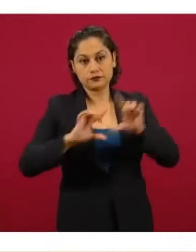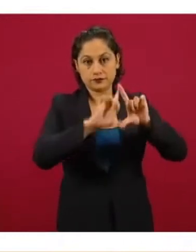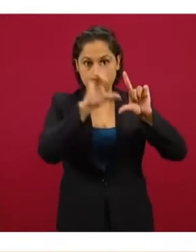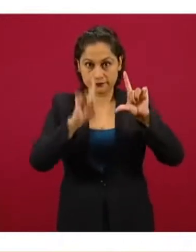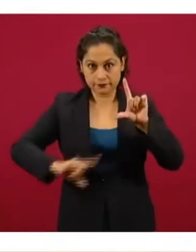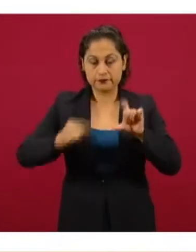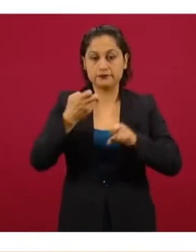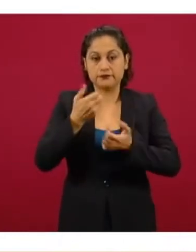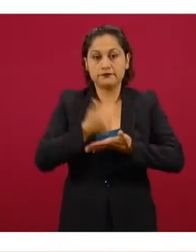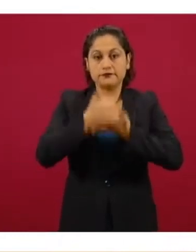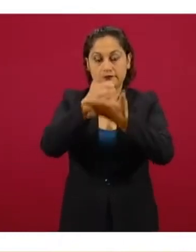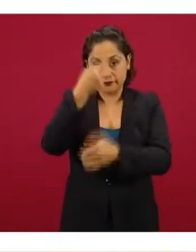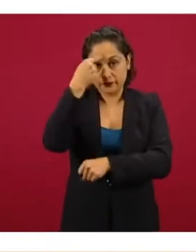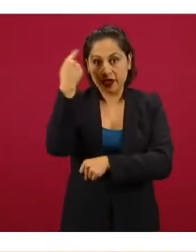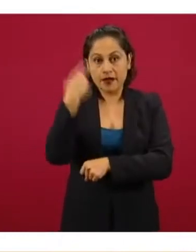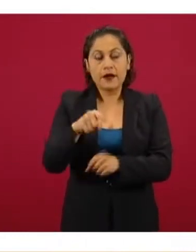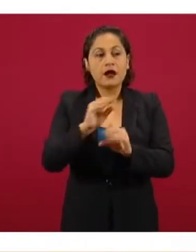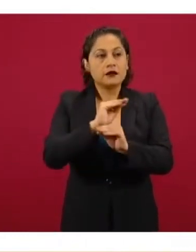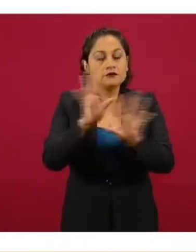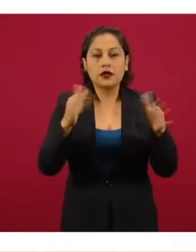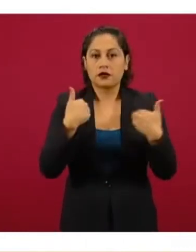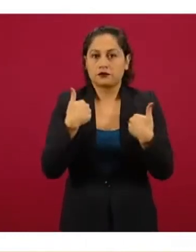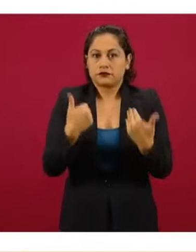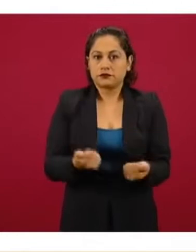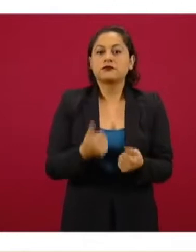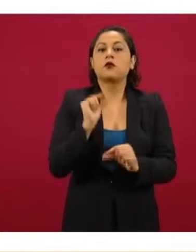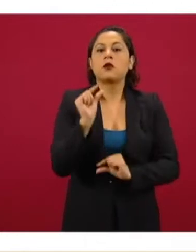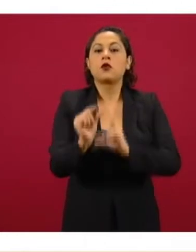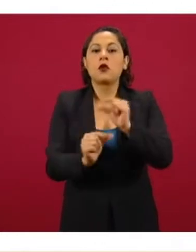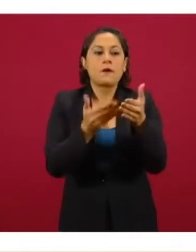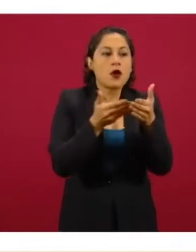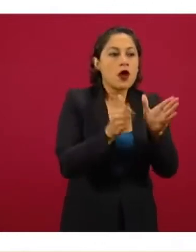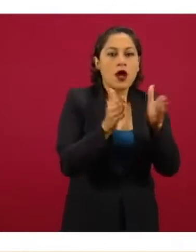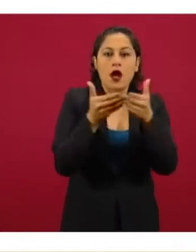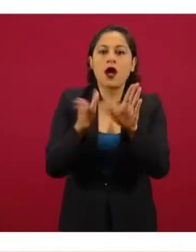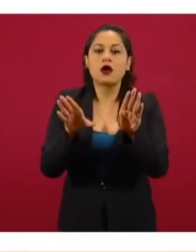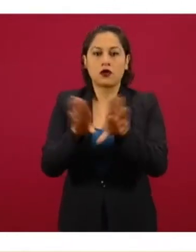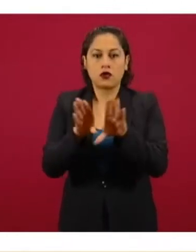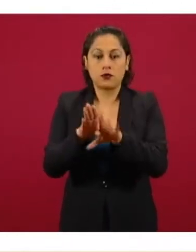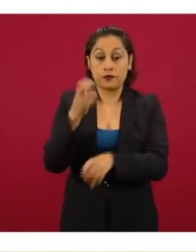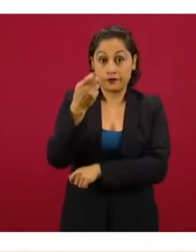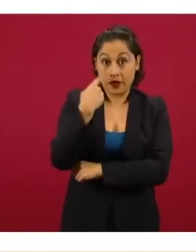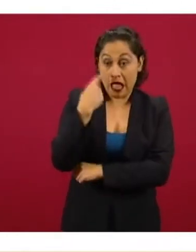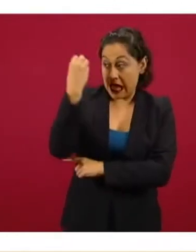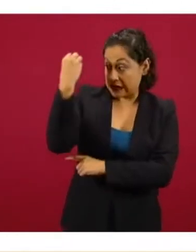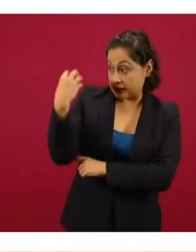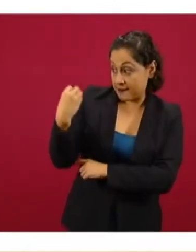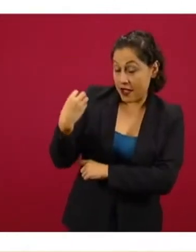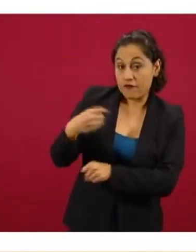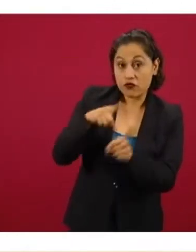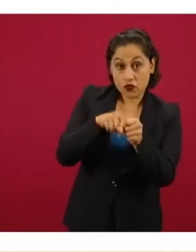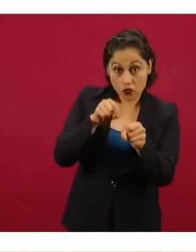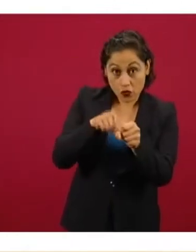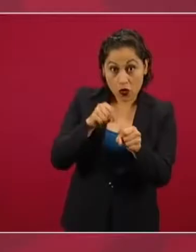proceso de desconfinamiento. Este semáforo no pretende en ningún momento ser una calificación a la respuesta